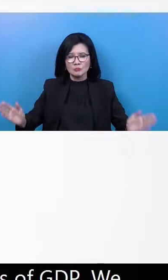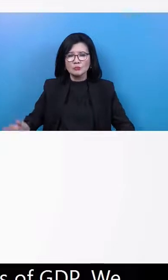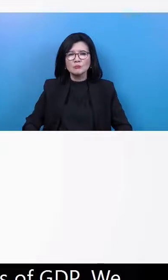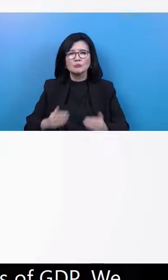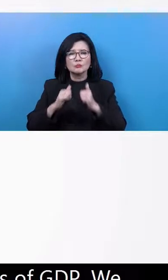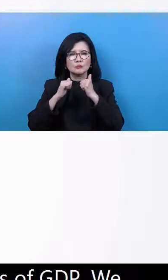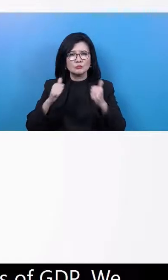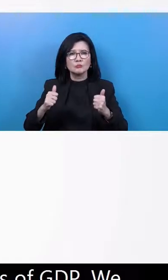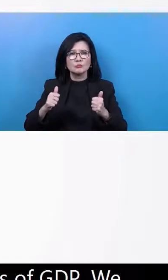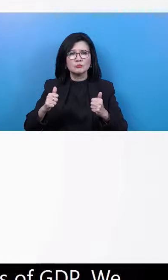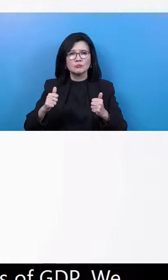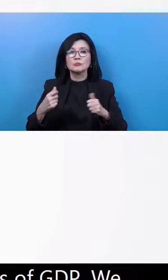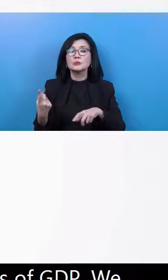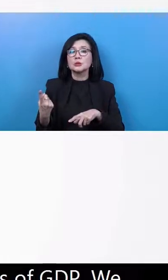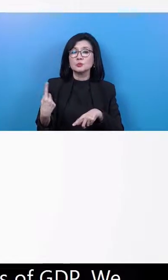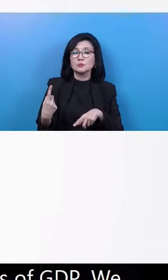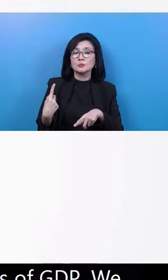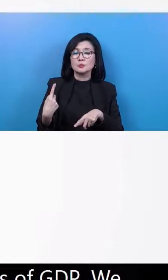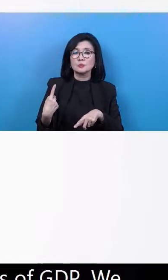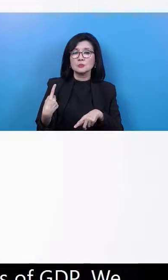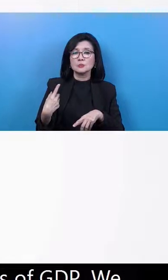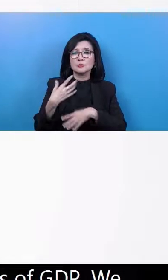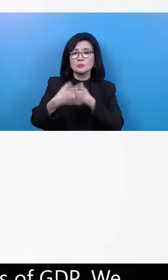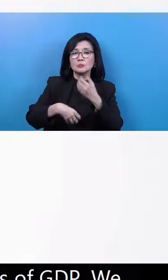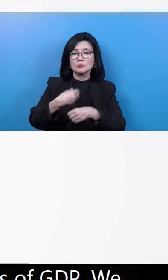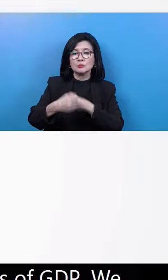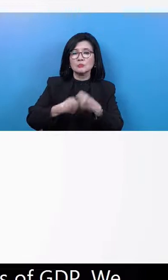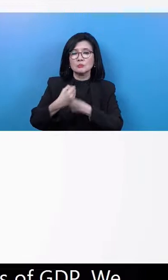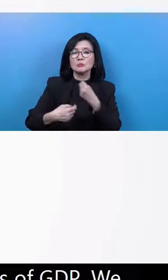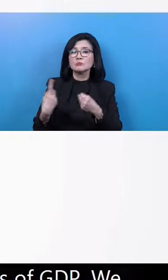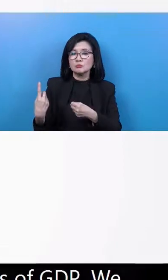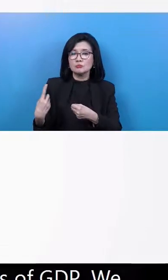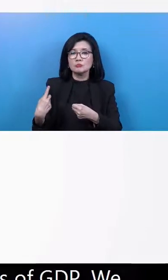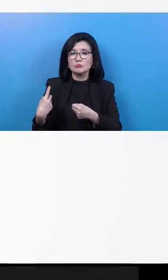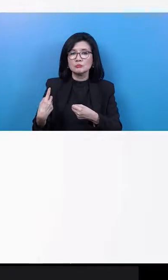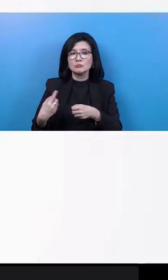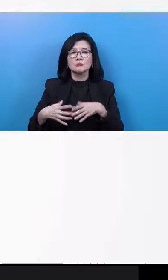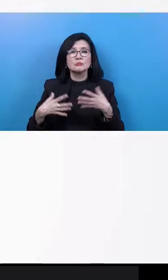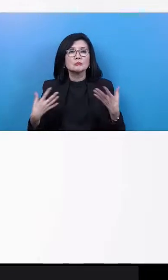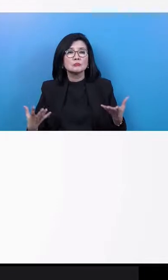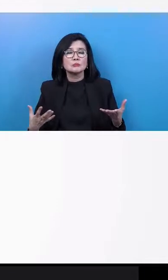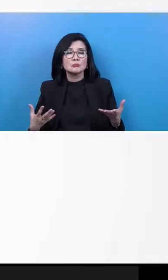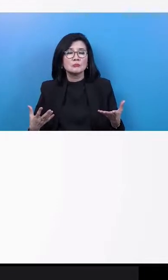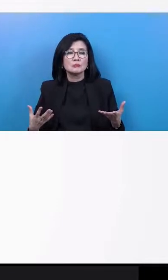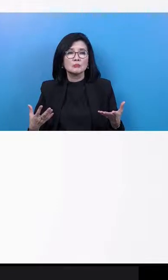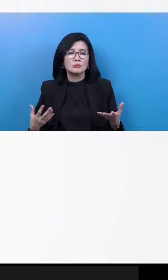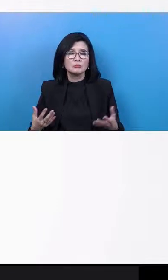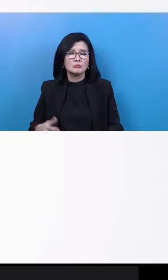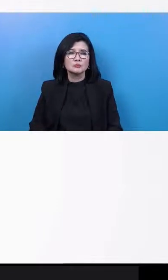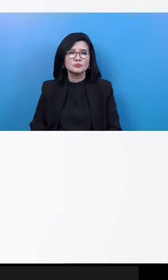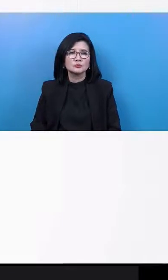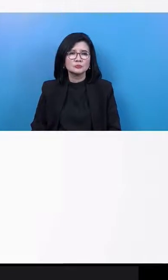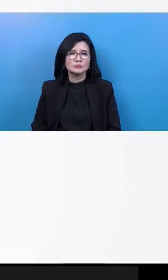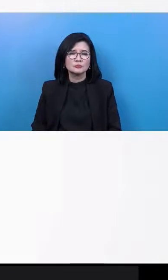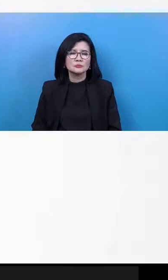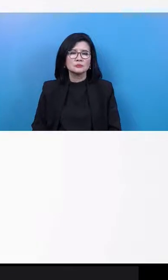han explicado? ¿Qué factores han sido los detonantes de esta situación? En primer